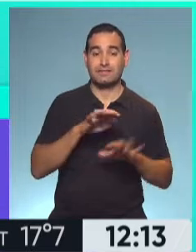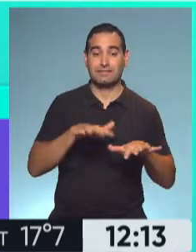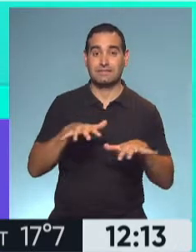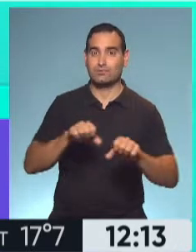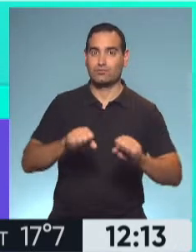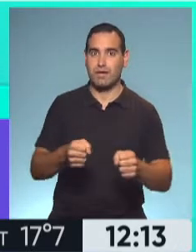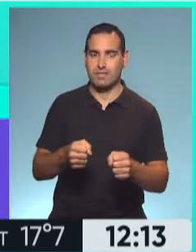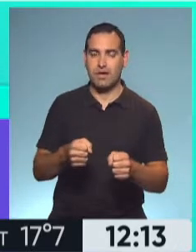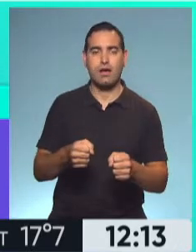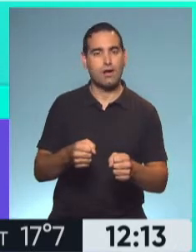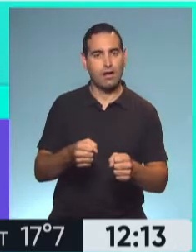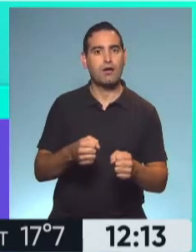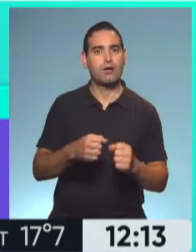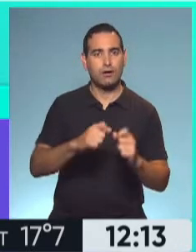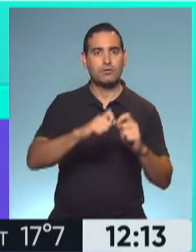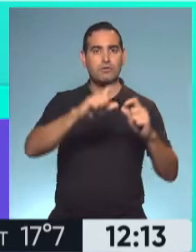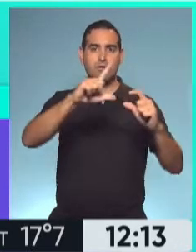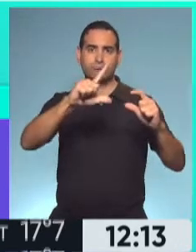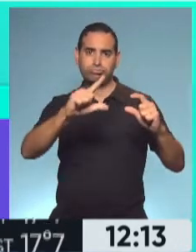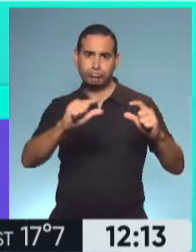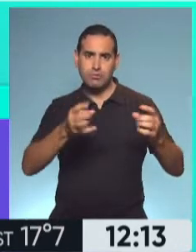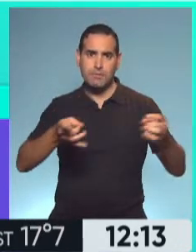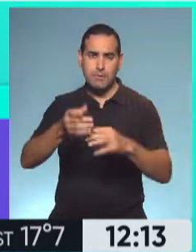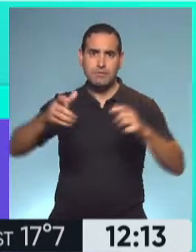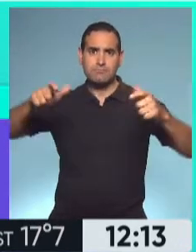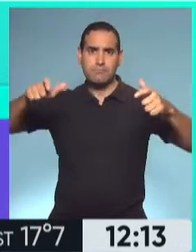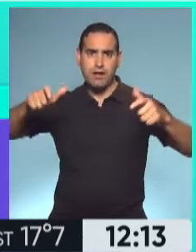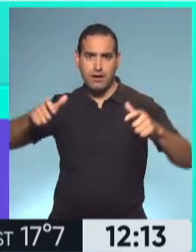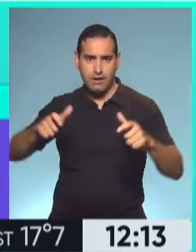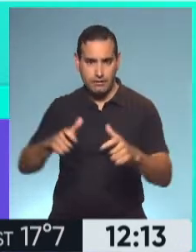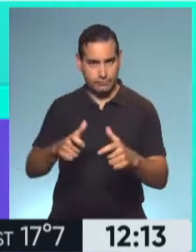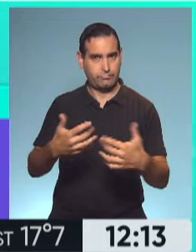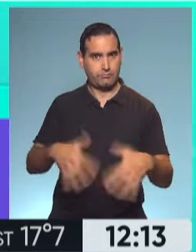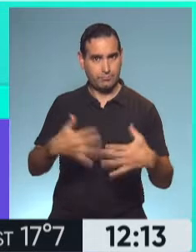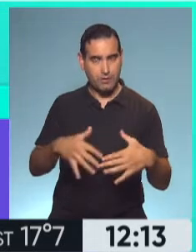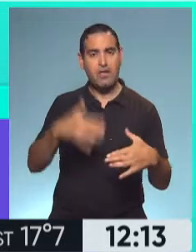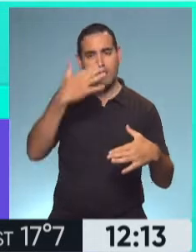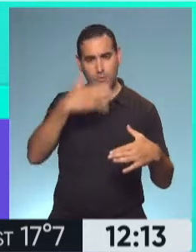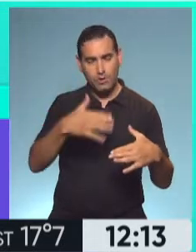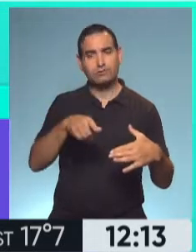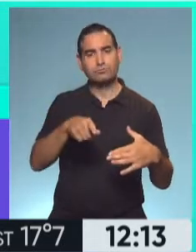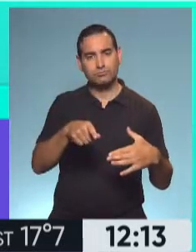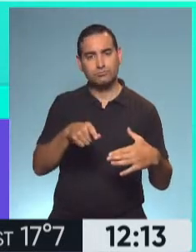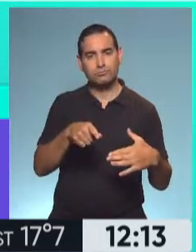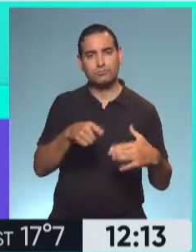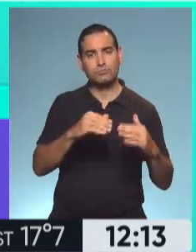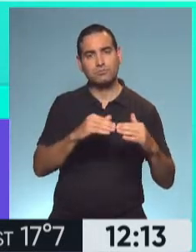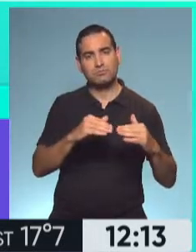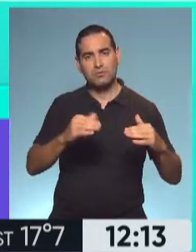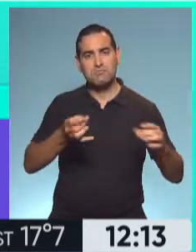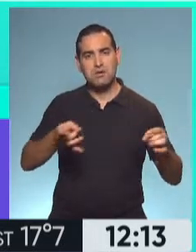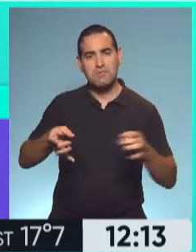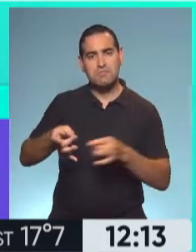donde se observa un descenso inicialmente mucho más pronunciado y posteriormente un poco más